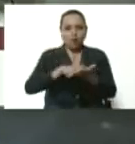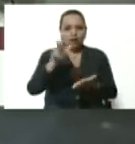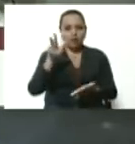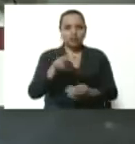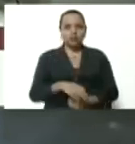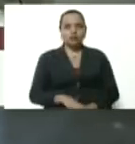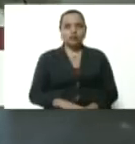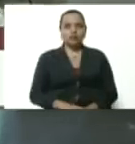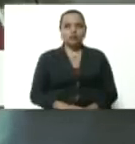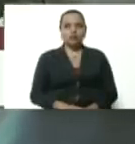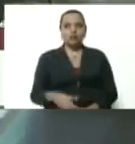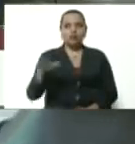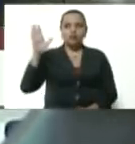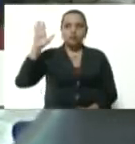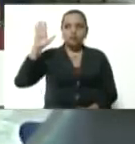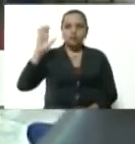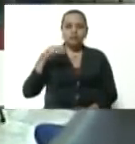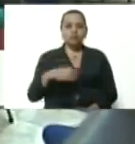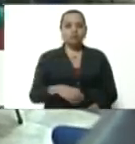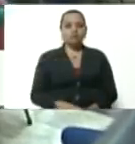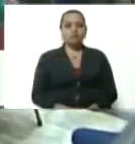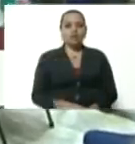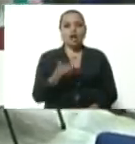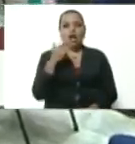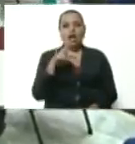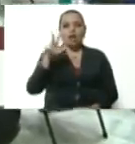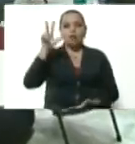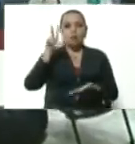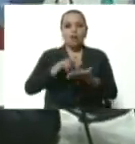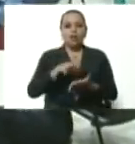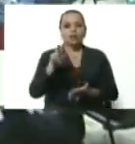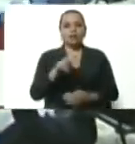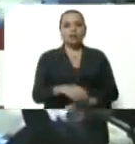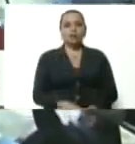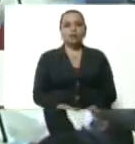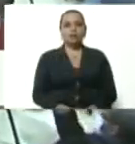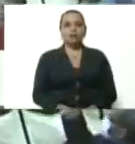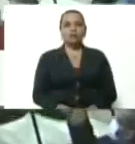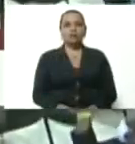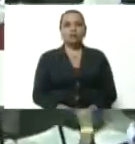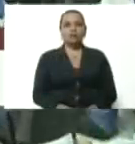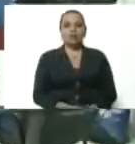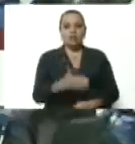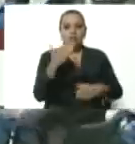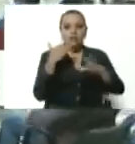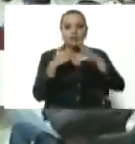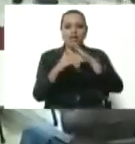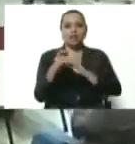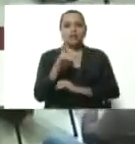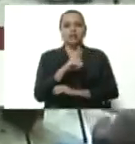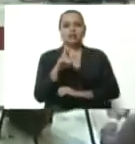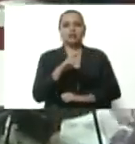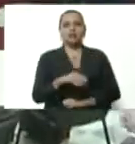aprobarla con la señal de costumbre, queda aprobada y será enviada de inmediato,